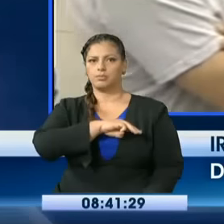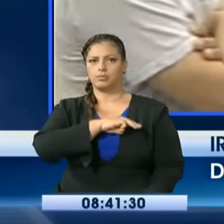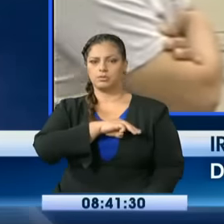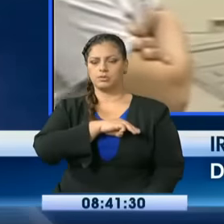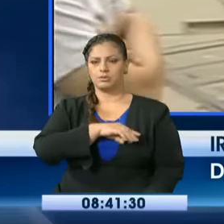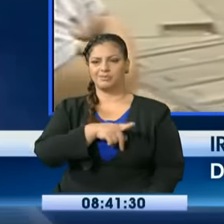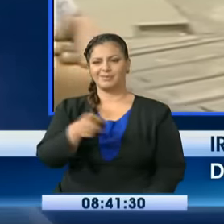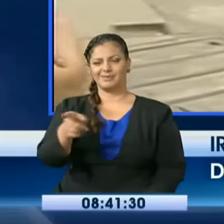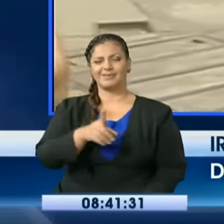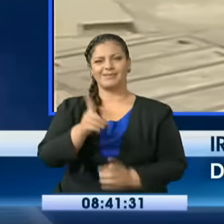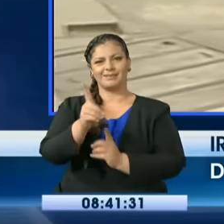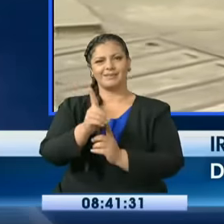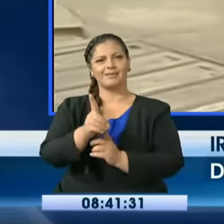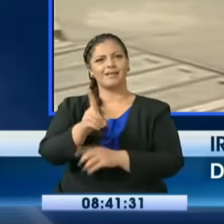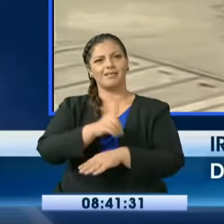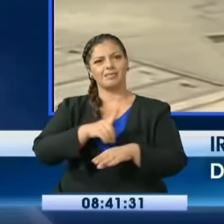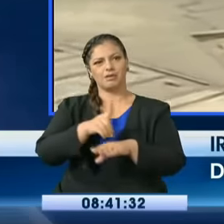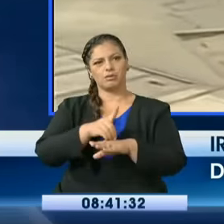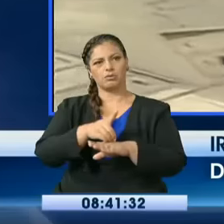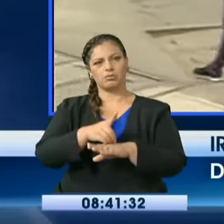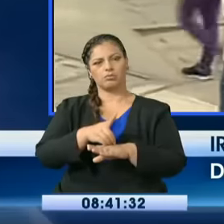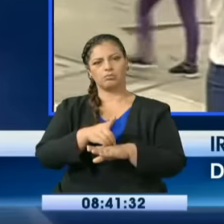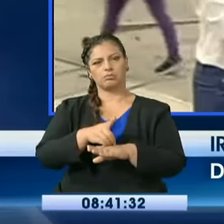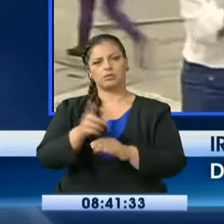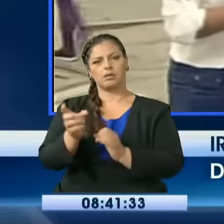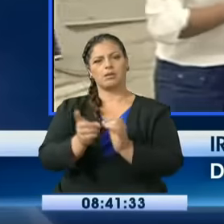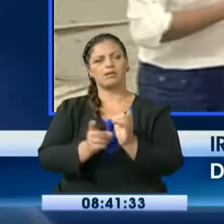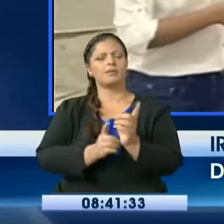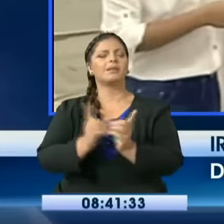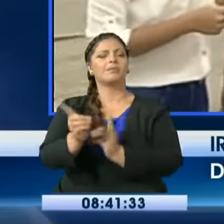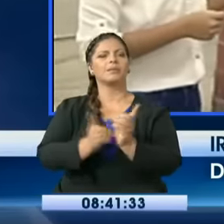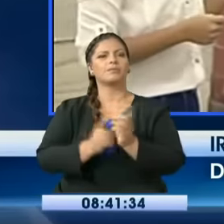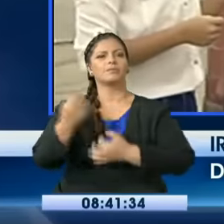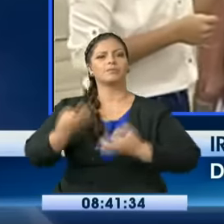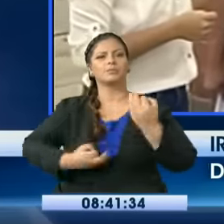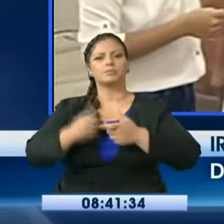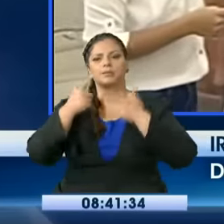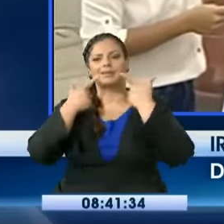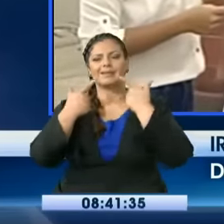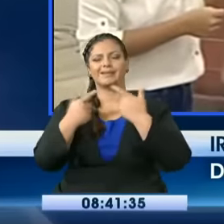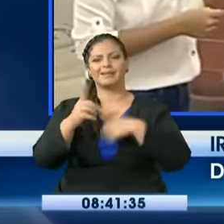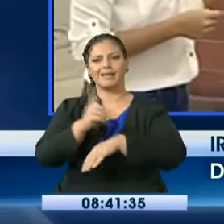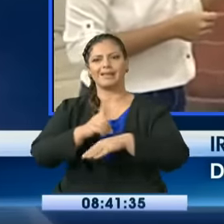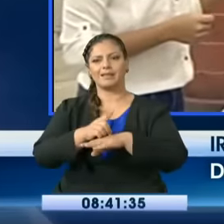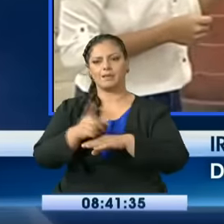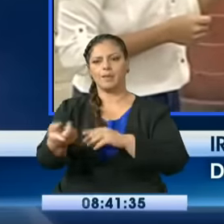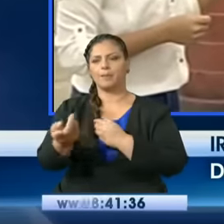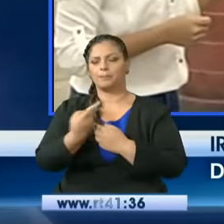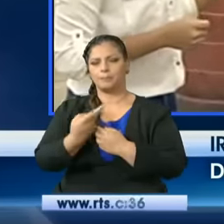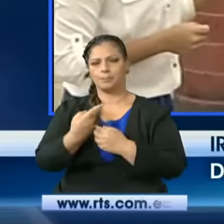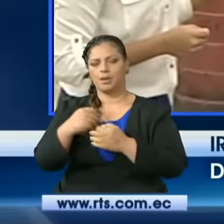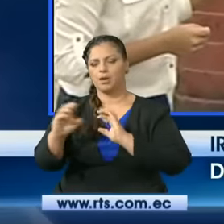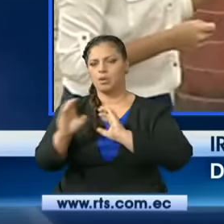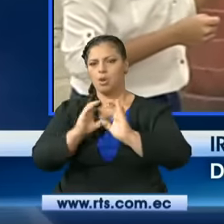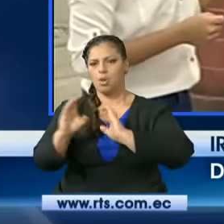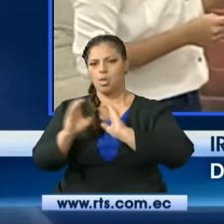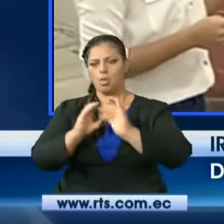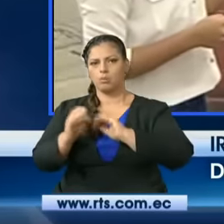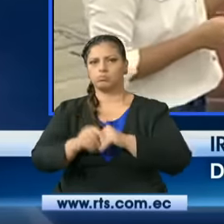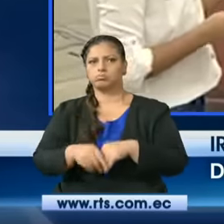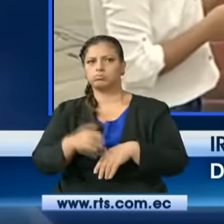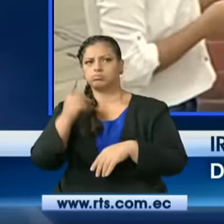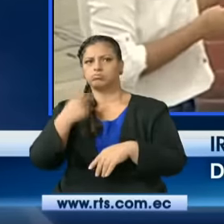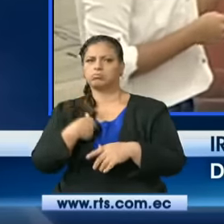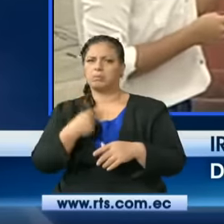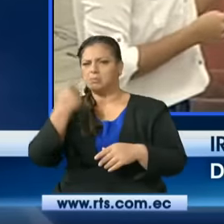de verificar si es posible o no el retiro de la caseta de ingreso o... En todo caso, también existe ya un